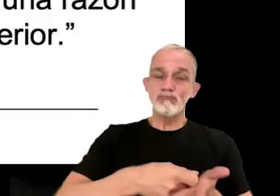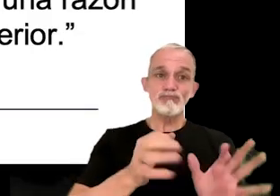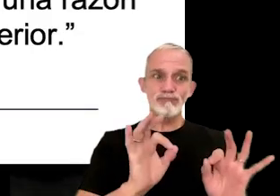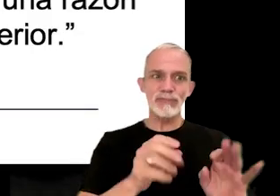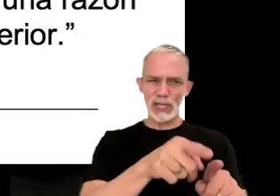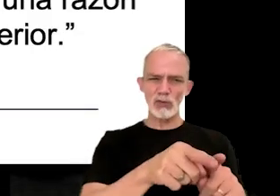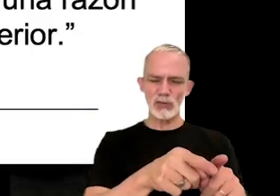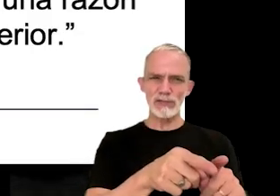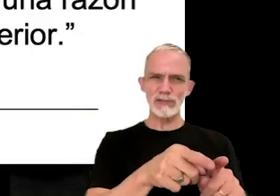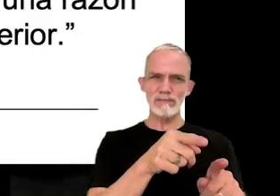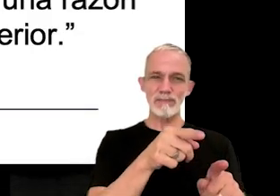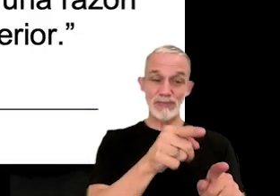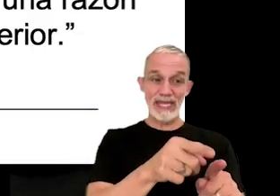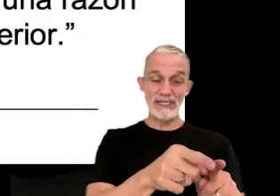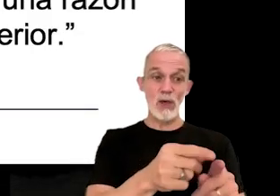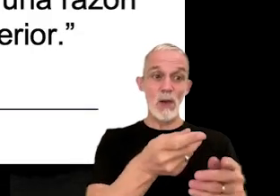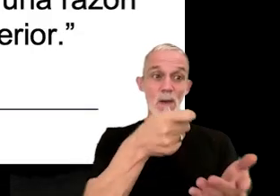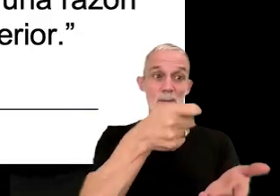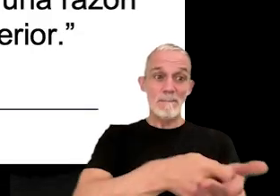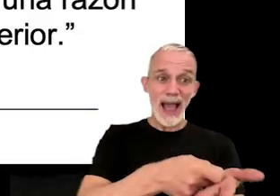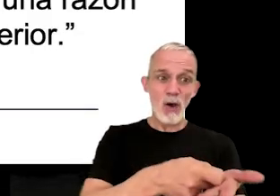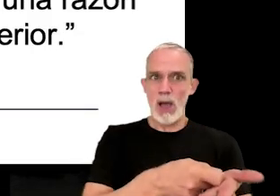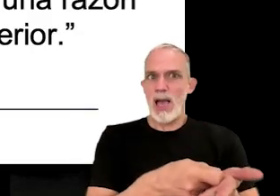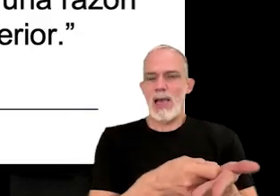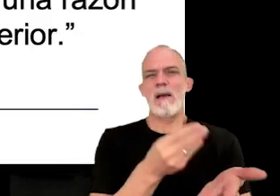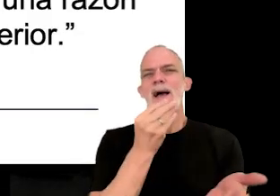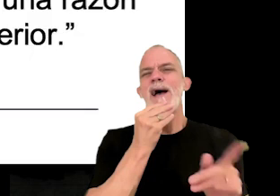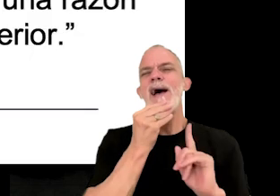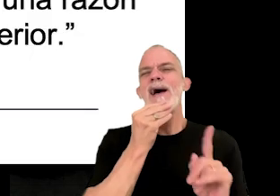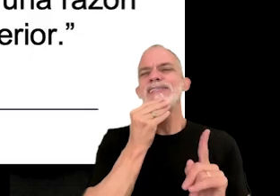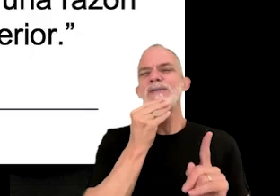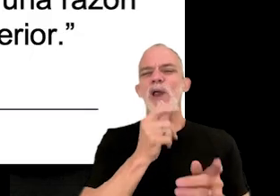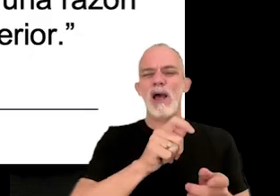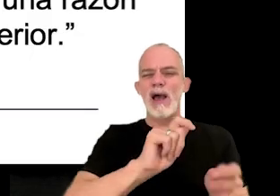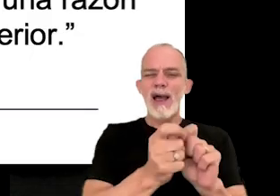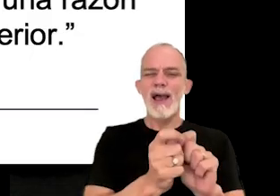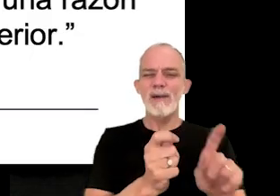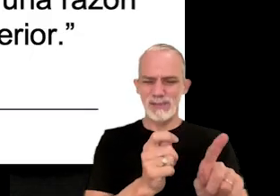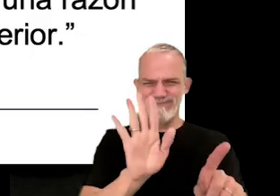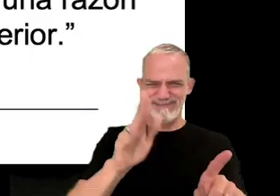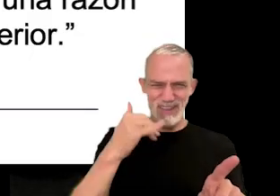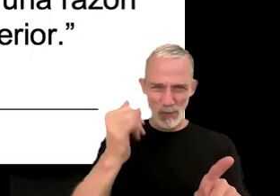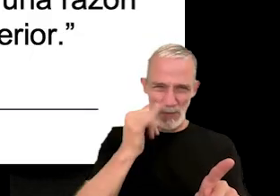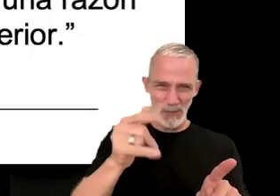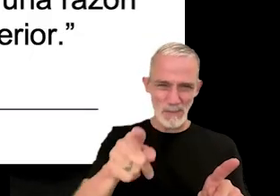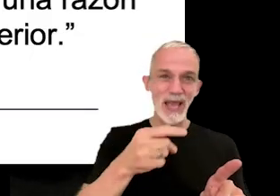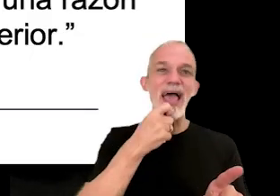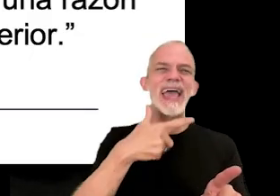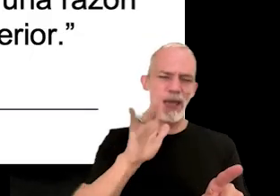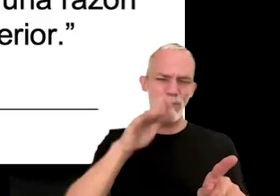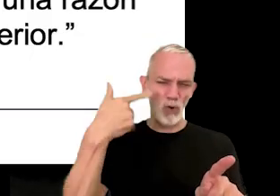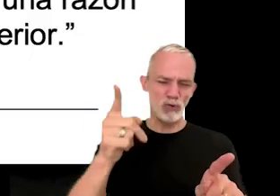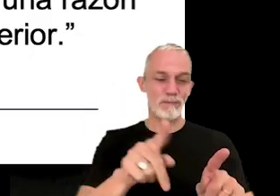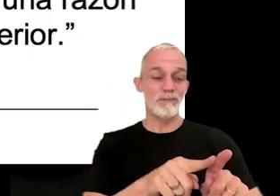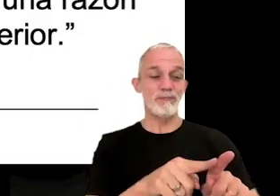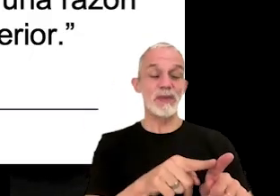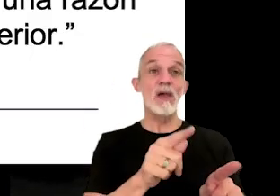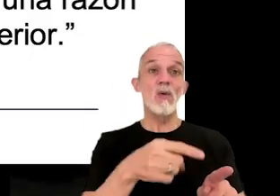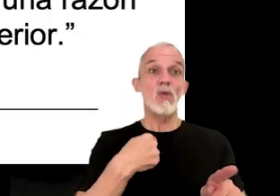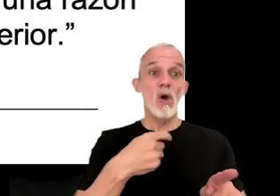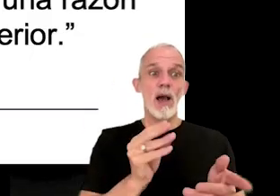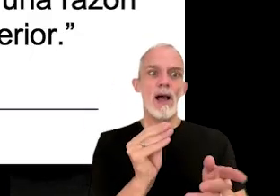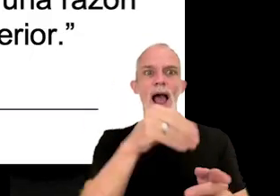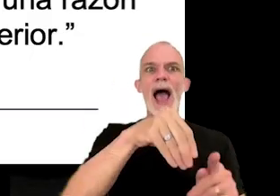libera esos pagos, porque al simular, al poner, eso lo vamos a ver ahora en el ejemplo a continuación, cuando uno